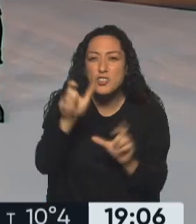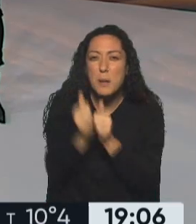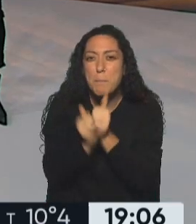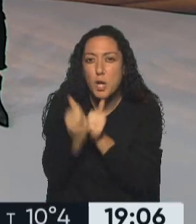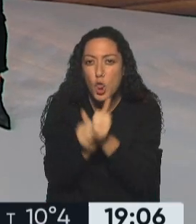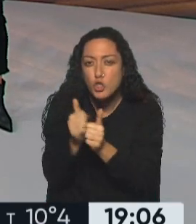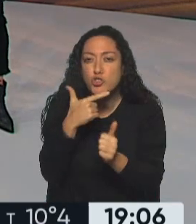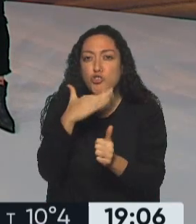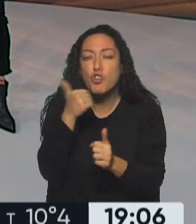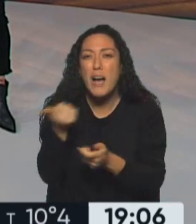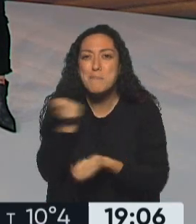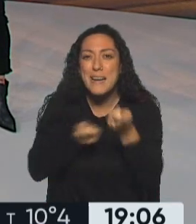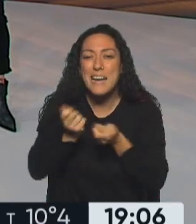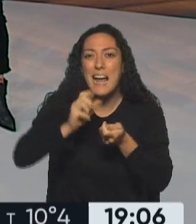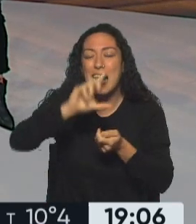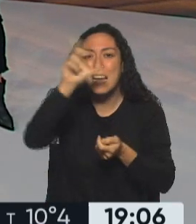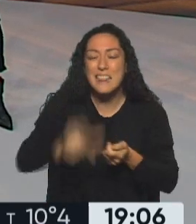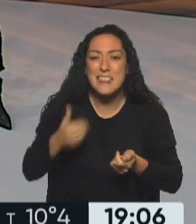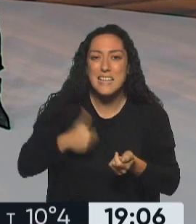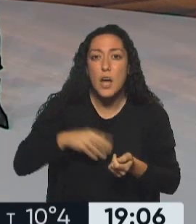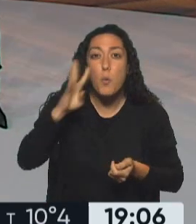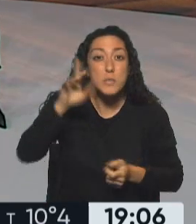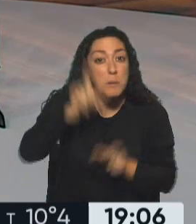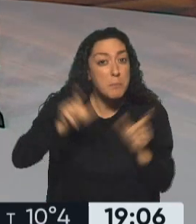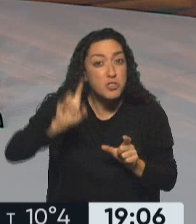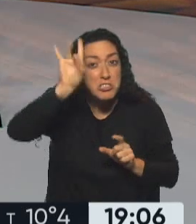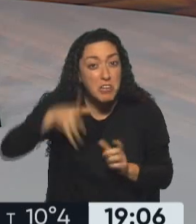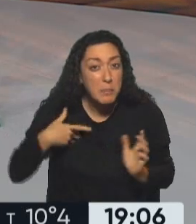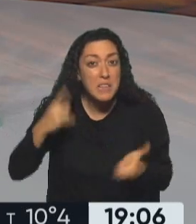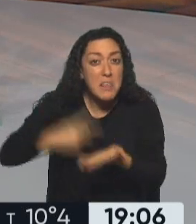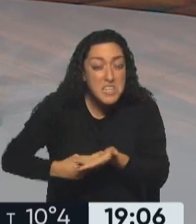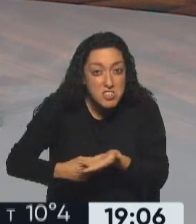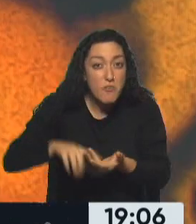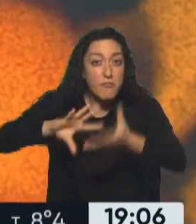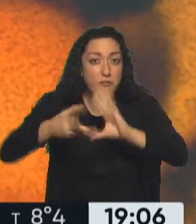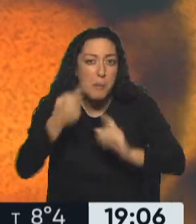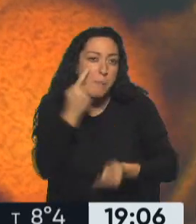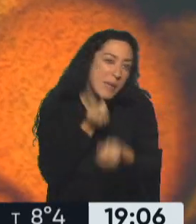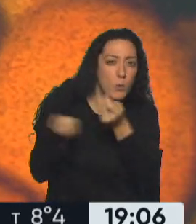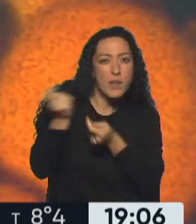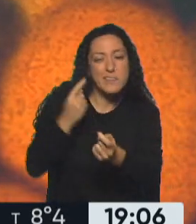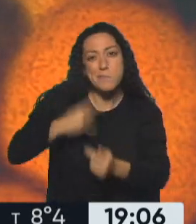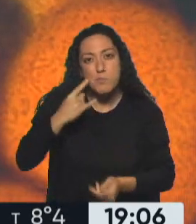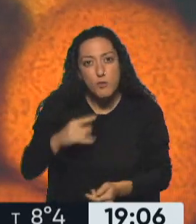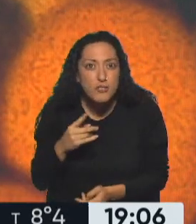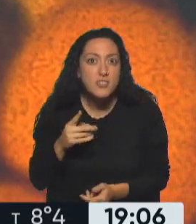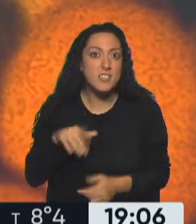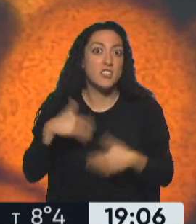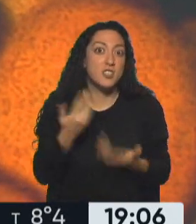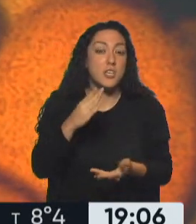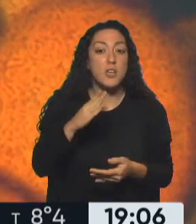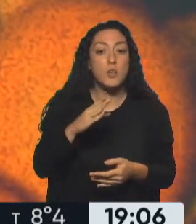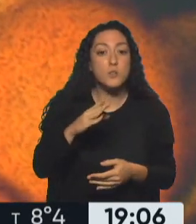de la soja en Argentina. Hay 4.000 tipos que pueden apostar a cualquier maniobra especulativa y lo que hace entender Bussi